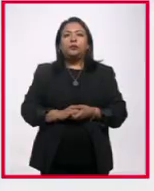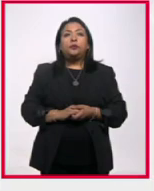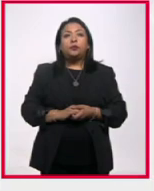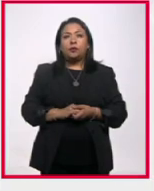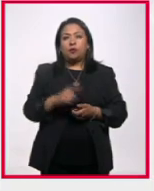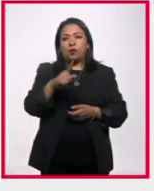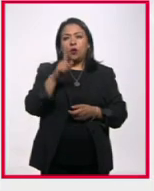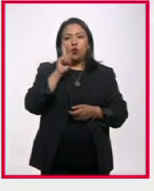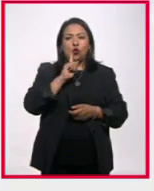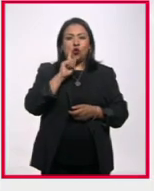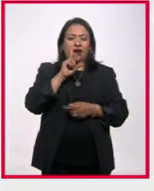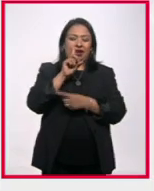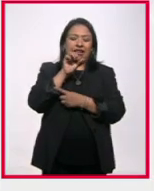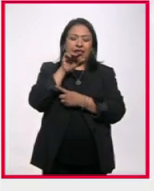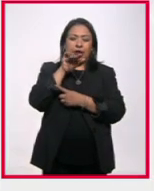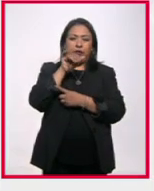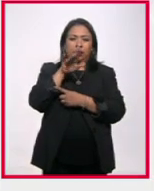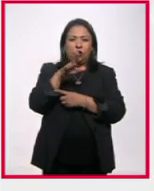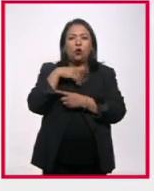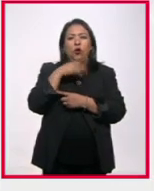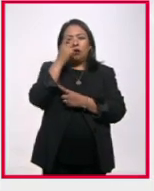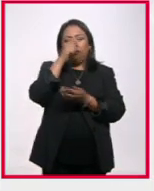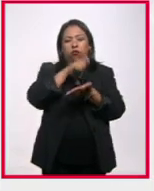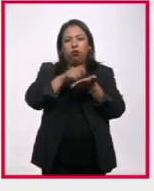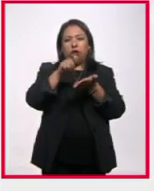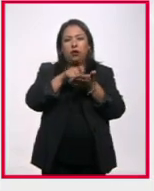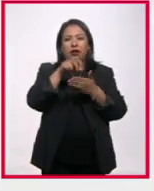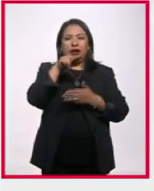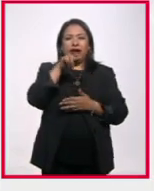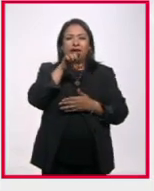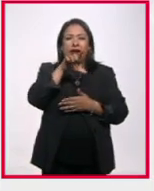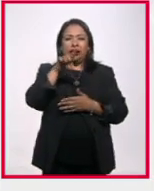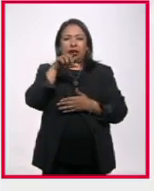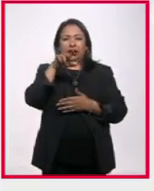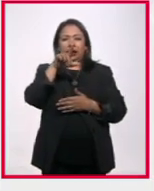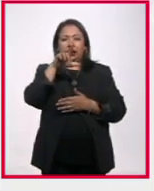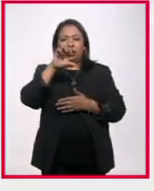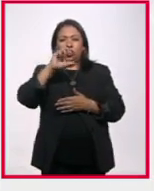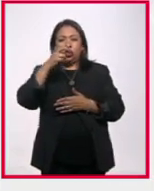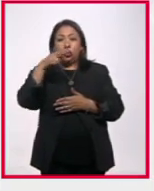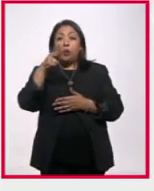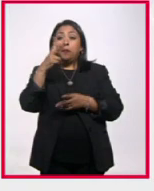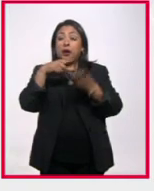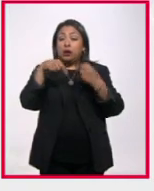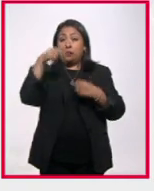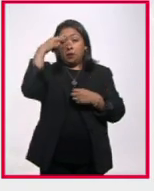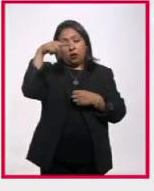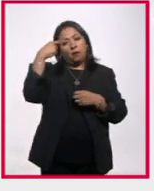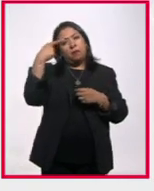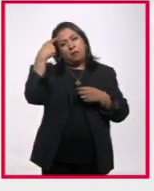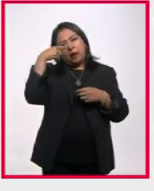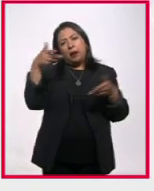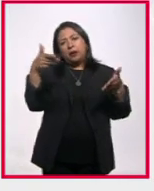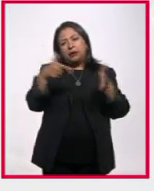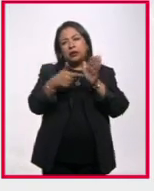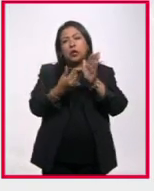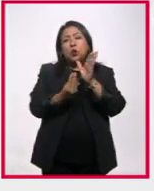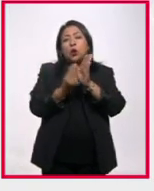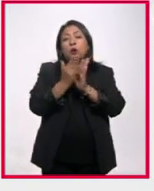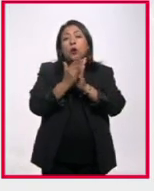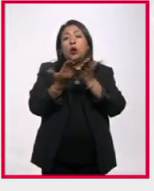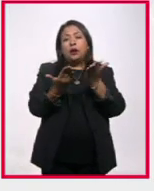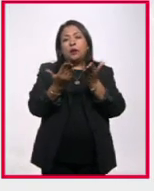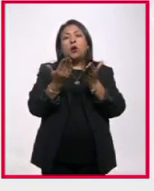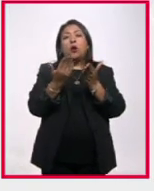La dramaturga y novelista británica Neal Leyshon se encuentra en nuestro país para presentar su más reciente novela publicada en español por